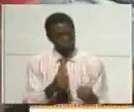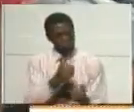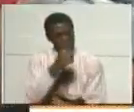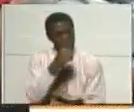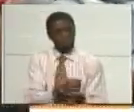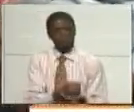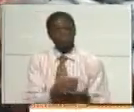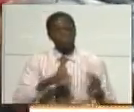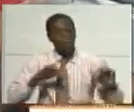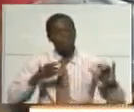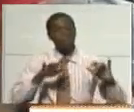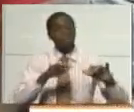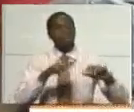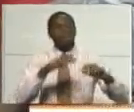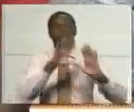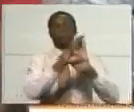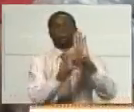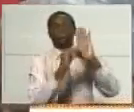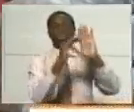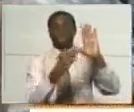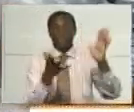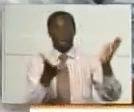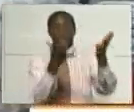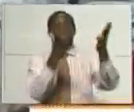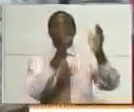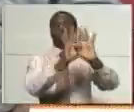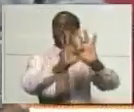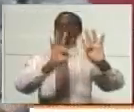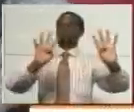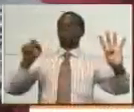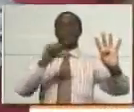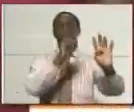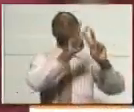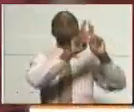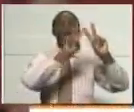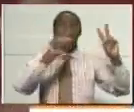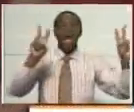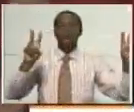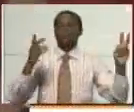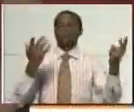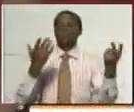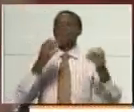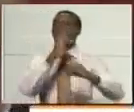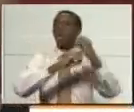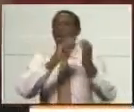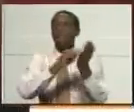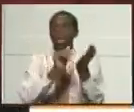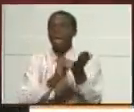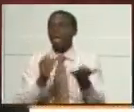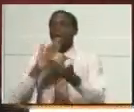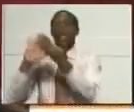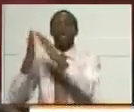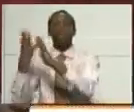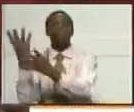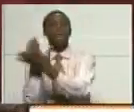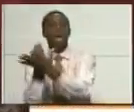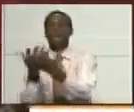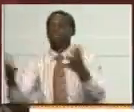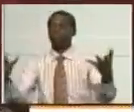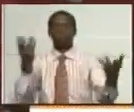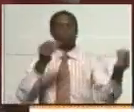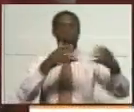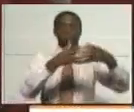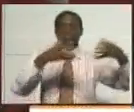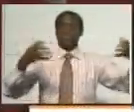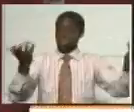de paz, de soberanía, ciudadana, obrera, comunal, sino las grandes mayorías de este